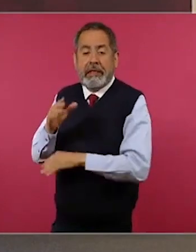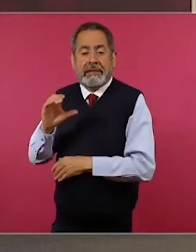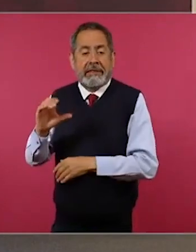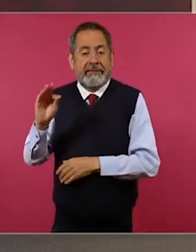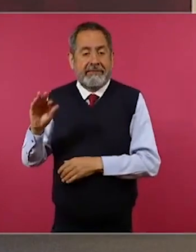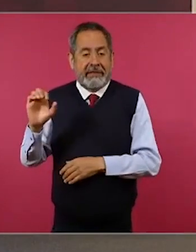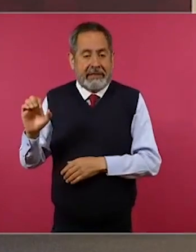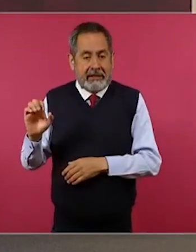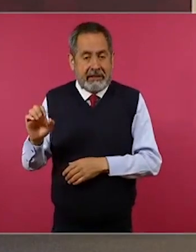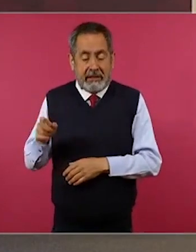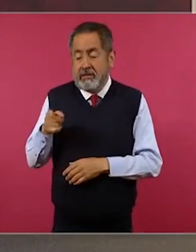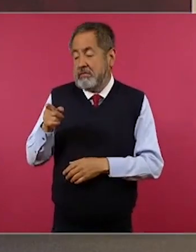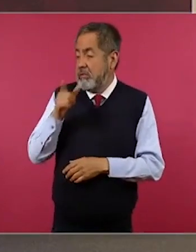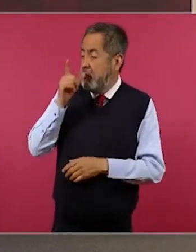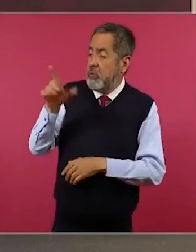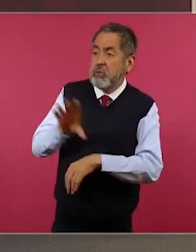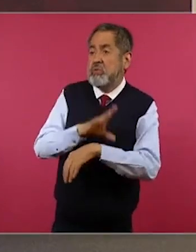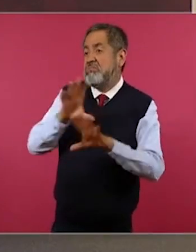sobre